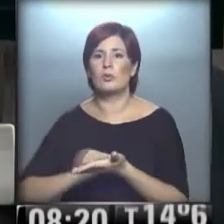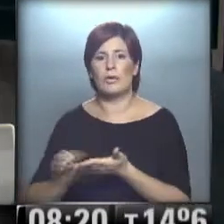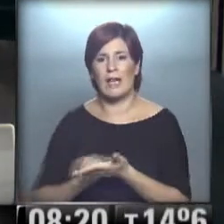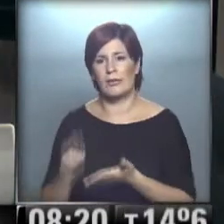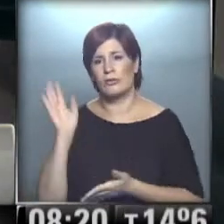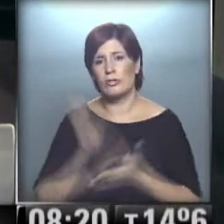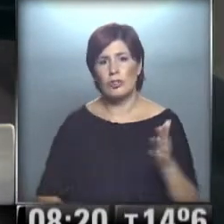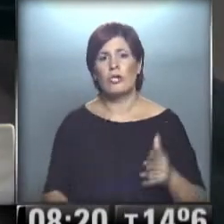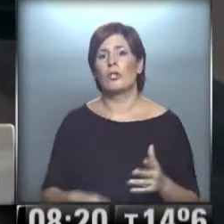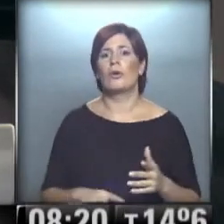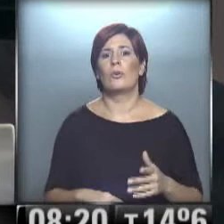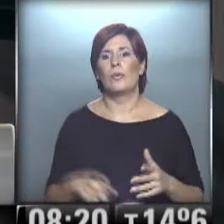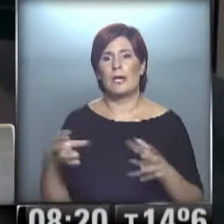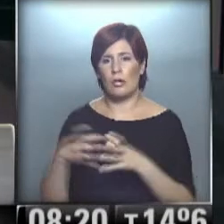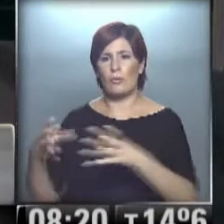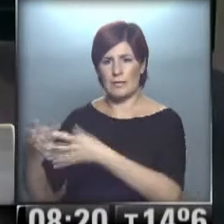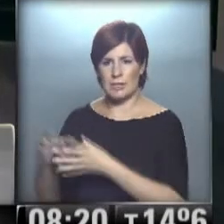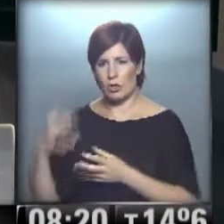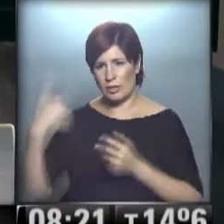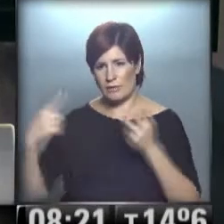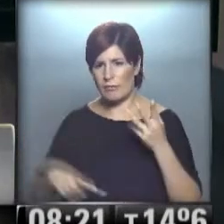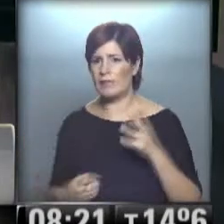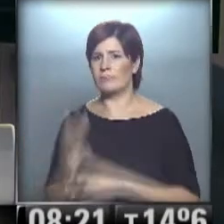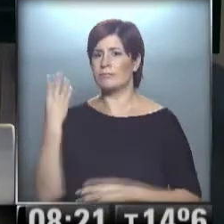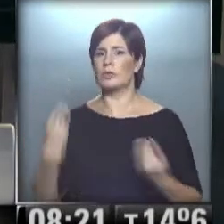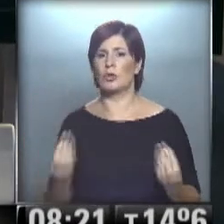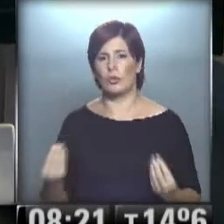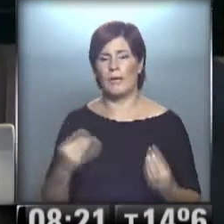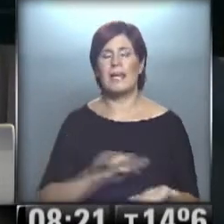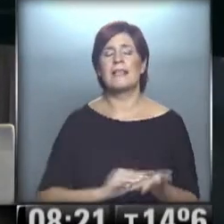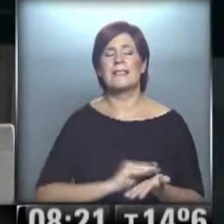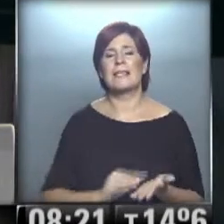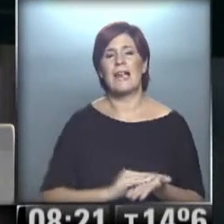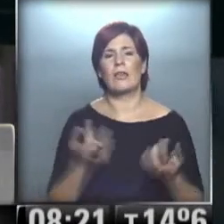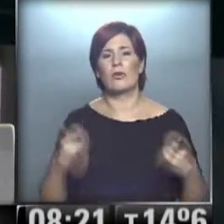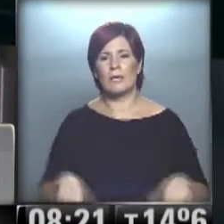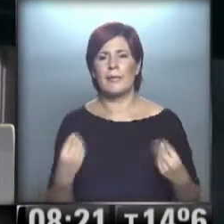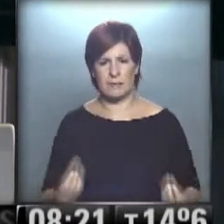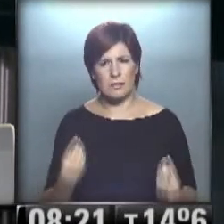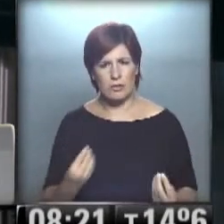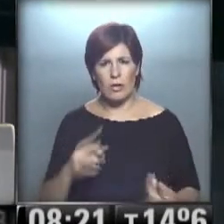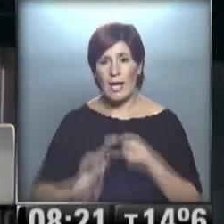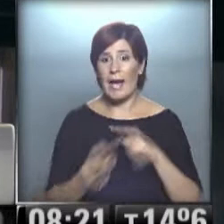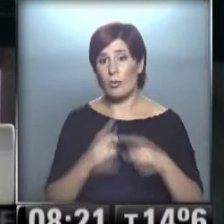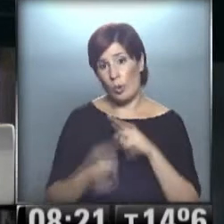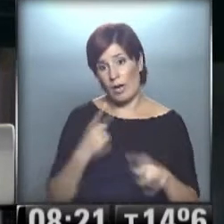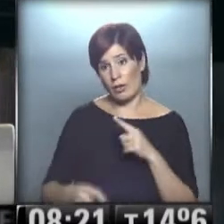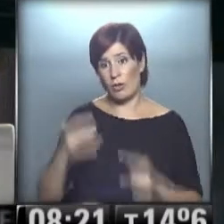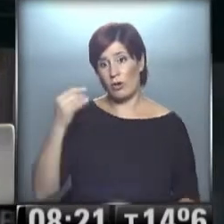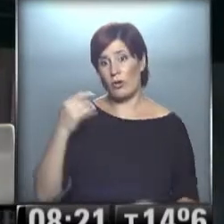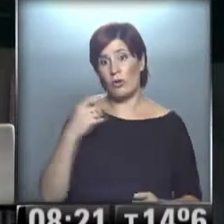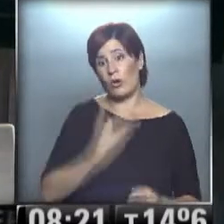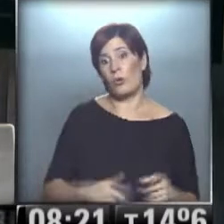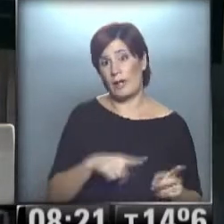la conformación de las comisiones pero vamos a hablar qué es lo que va a pasar en el senado nacional porque el acuerdo alcanzado entre el gobierno